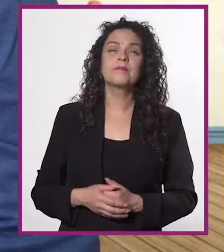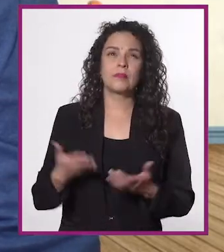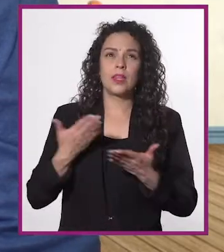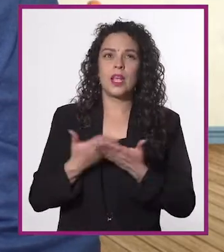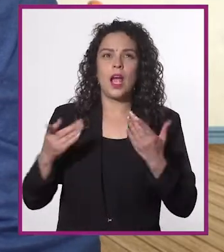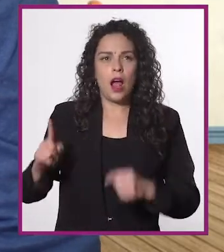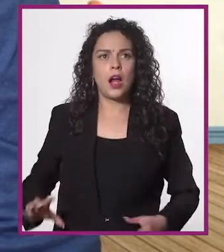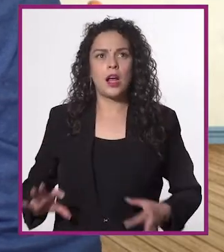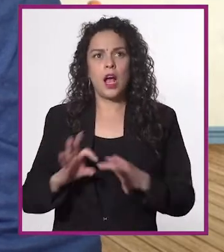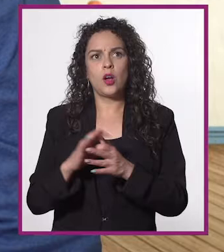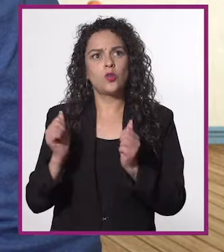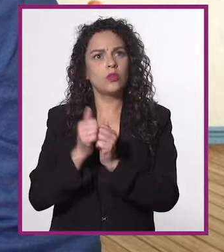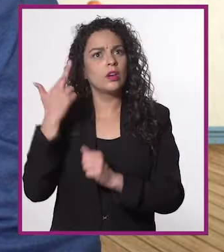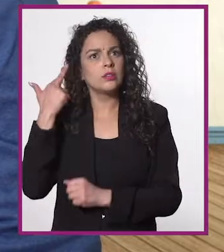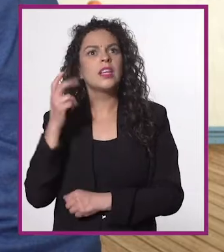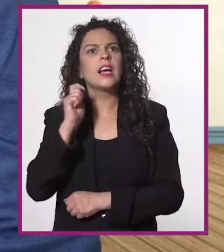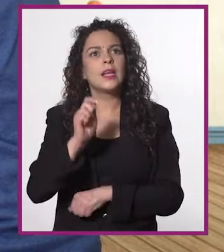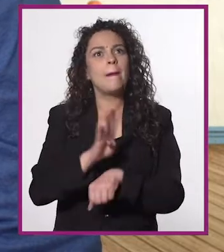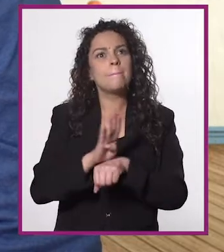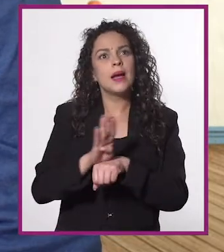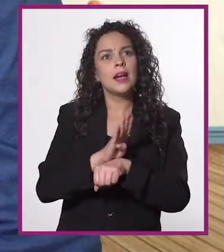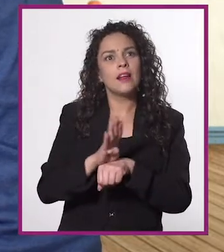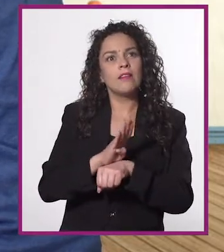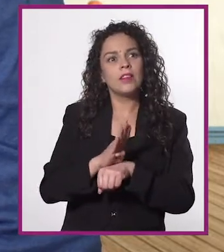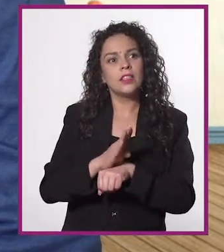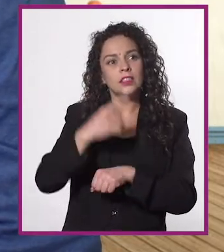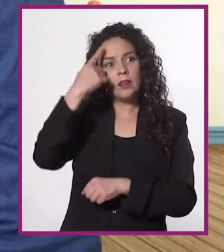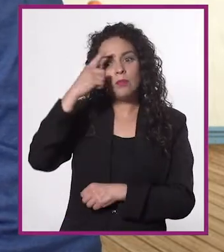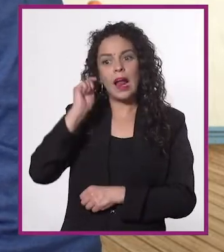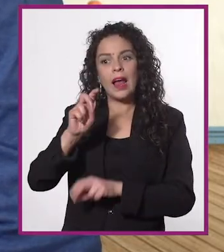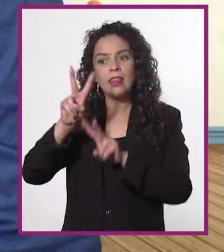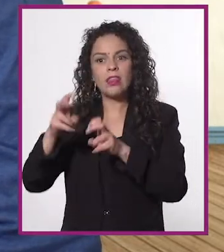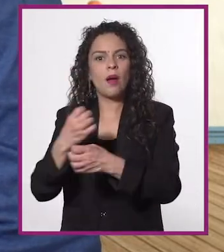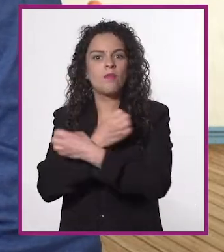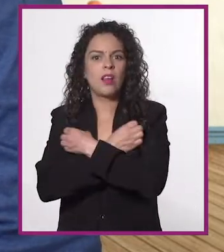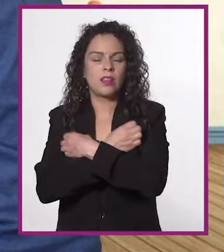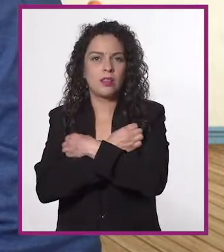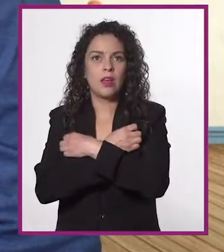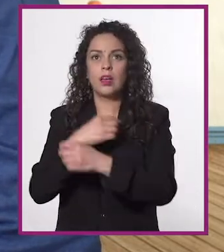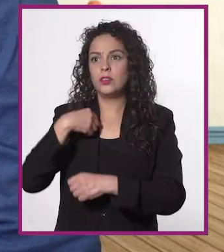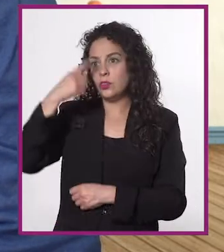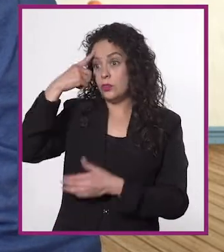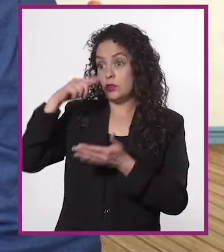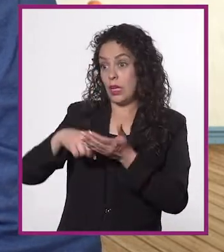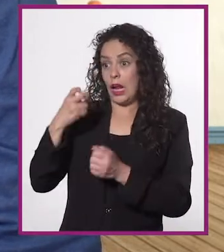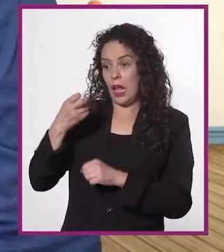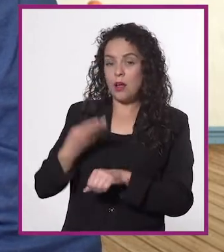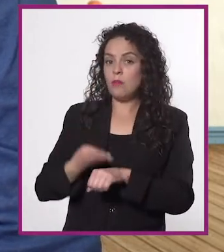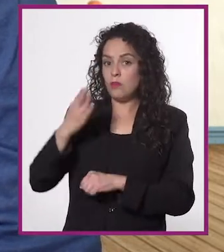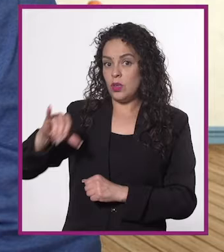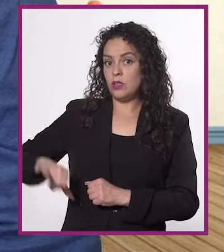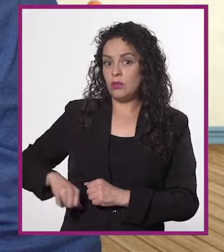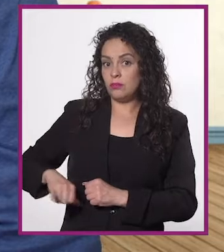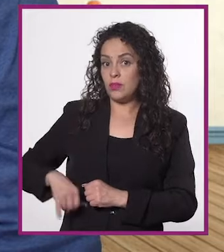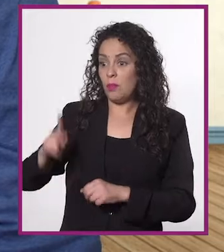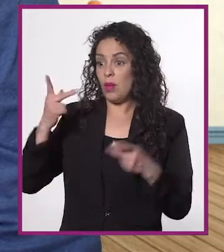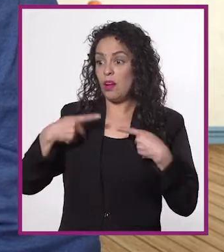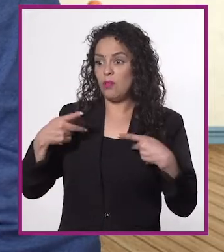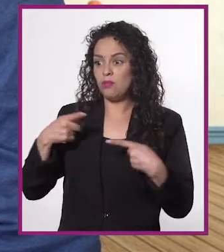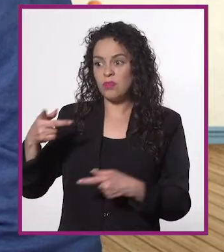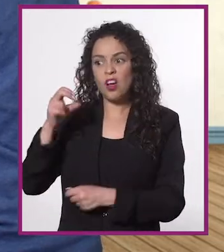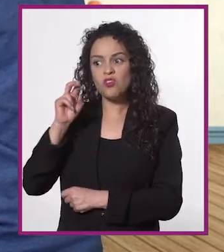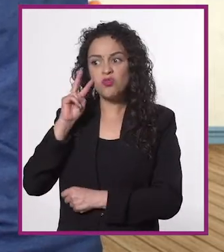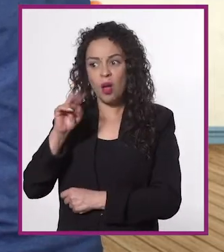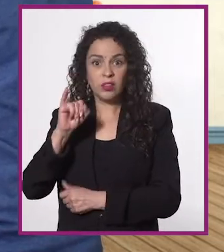Ahora que andamos con el sonido, estuve leyendo sobre las ventajas del audio en el entorno educativo y me pareció un medio bastante interesante y